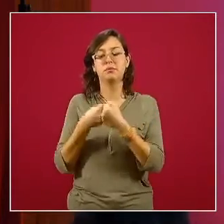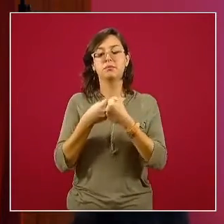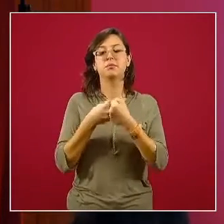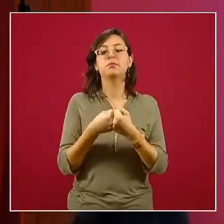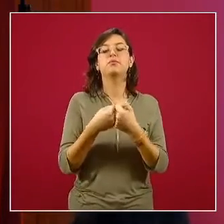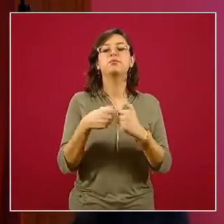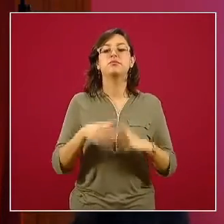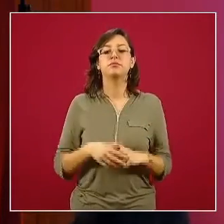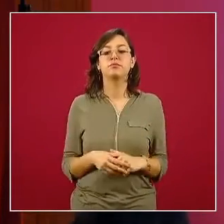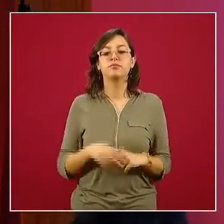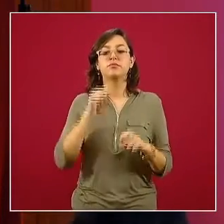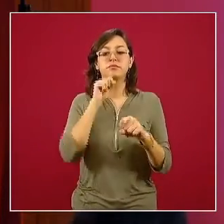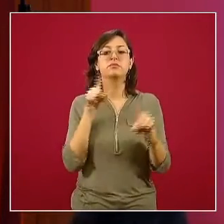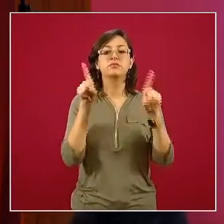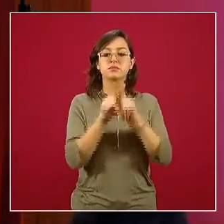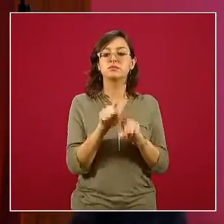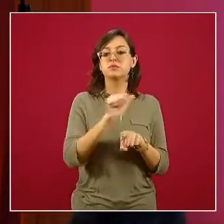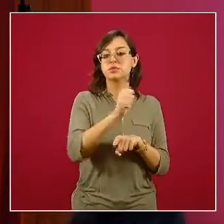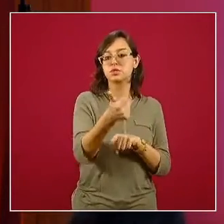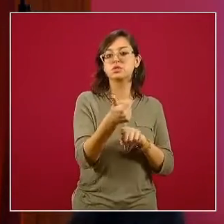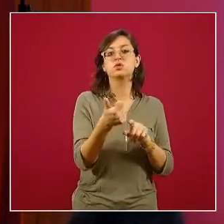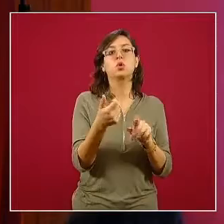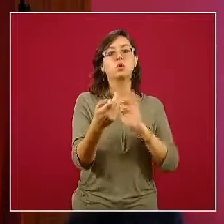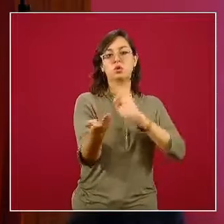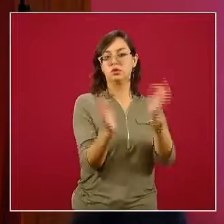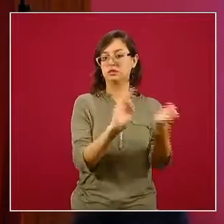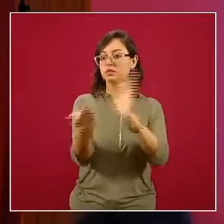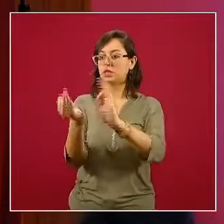de México y las demás ciudades que están